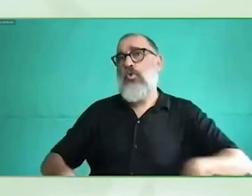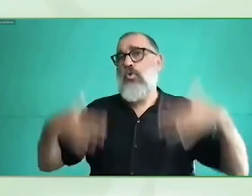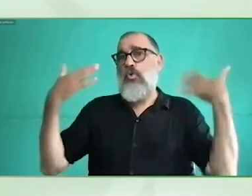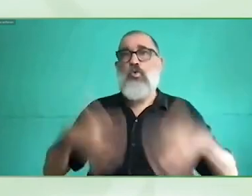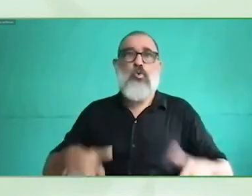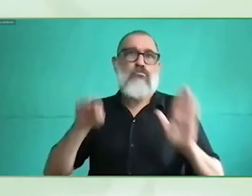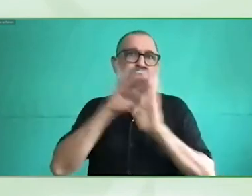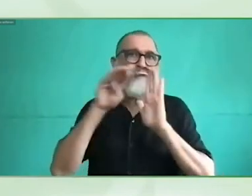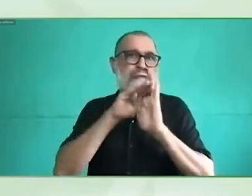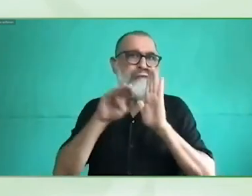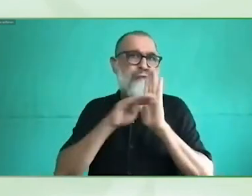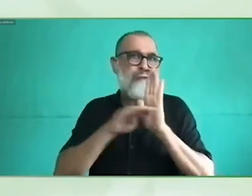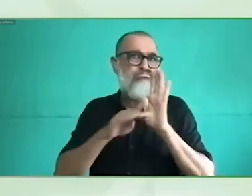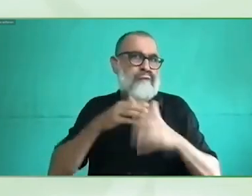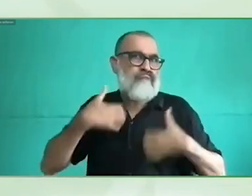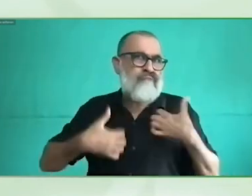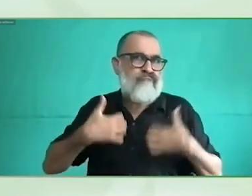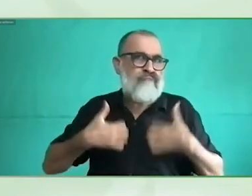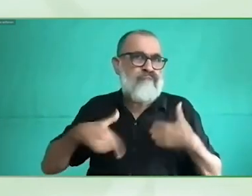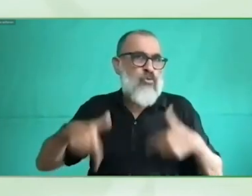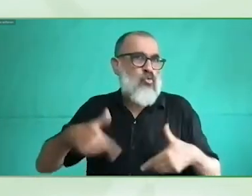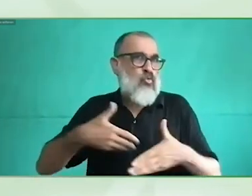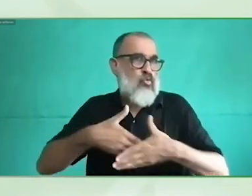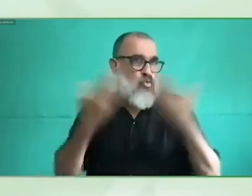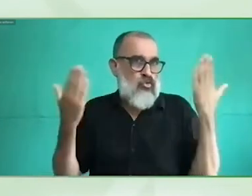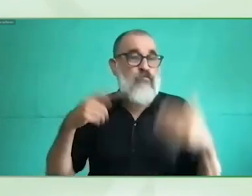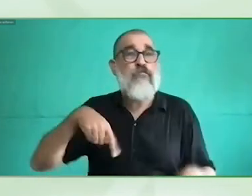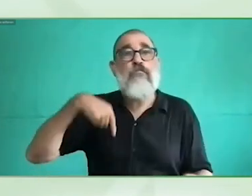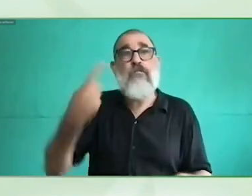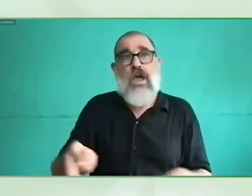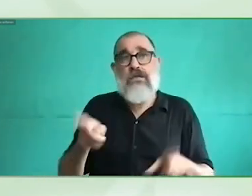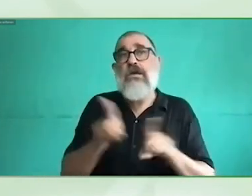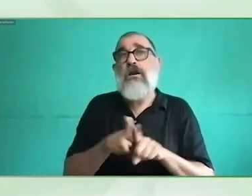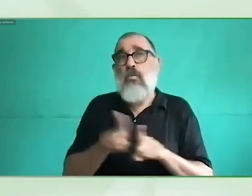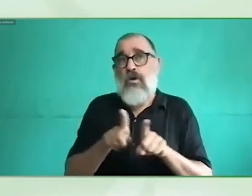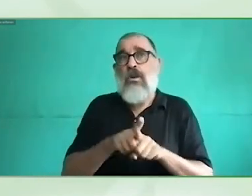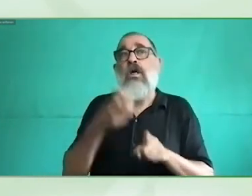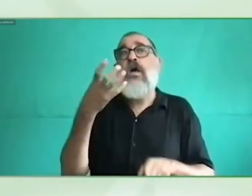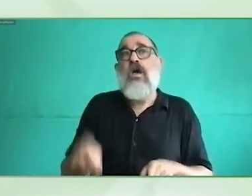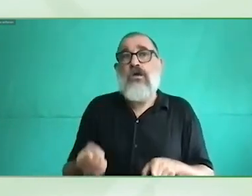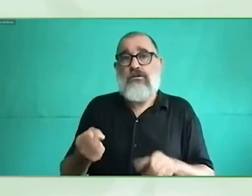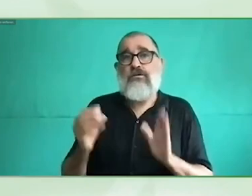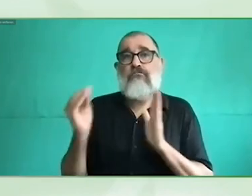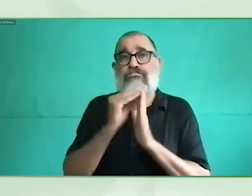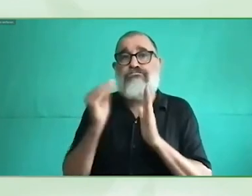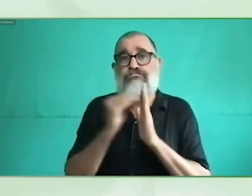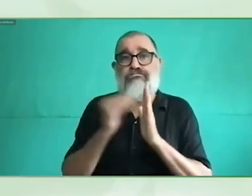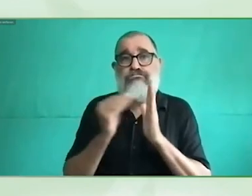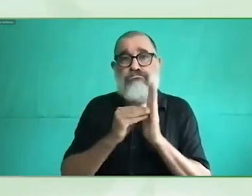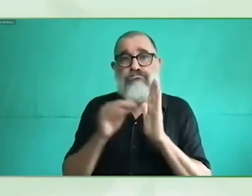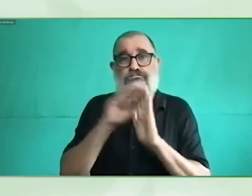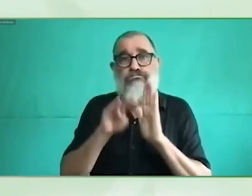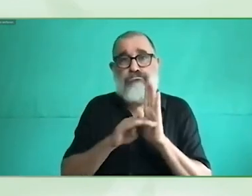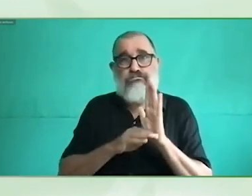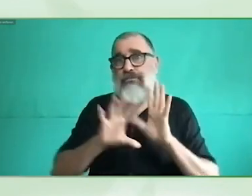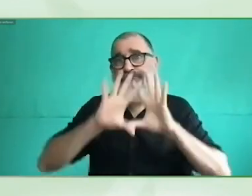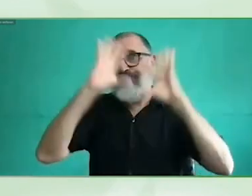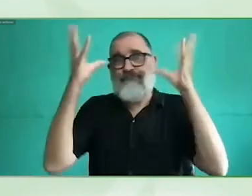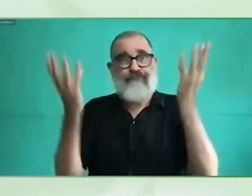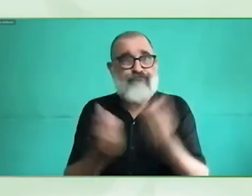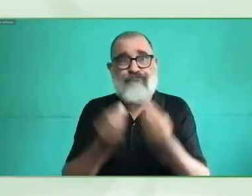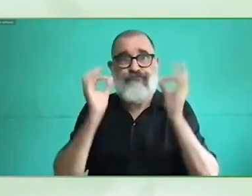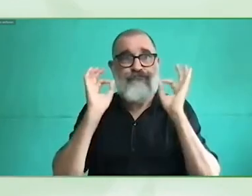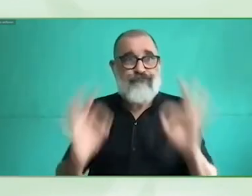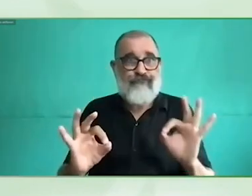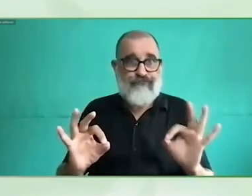sorpresa Así que no les voy a contar qué es y nada con eso me despido me voy a callar Antes de que los técnicos meten